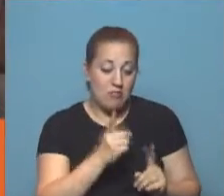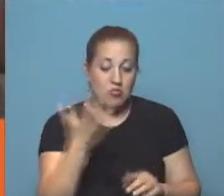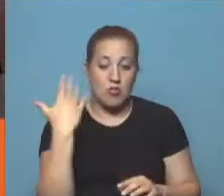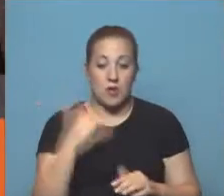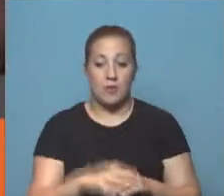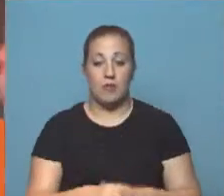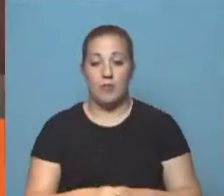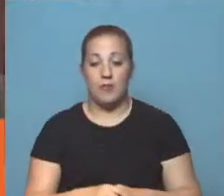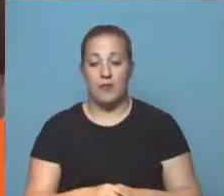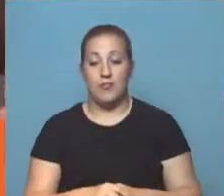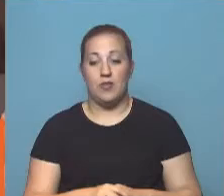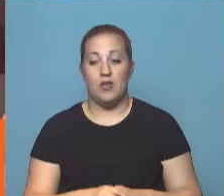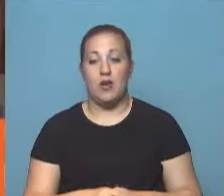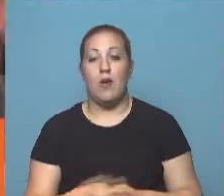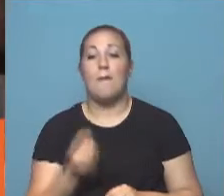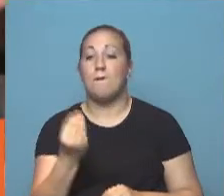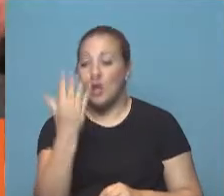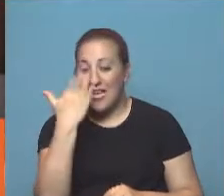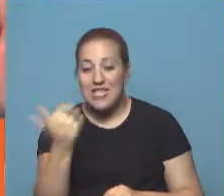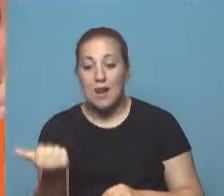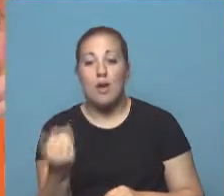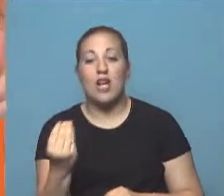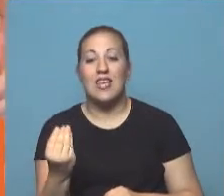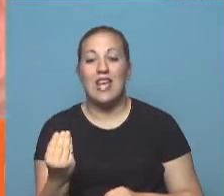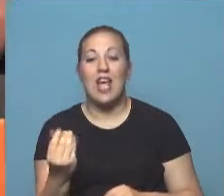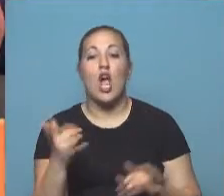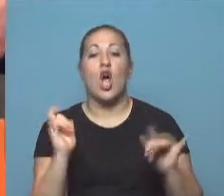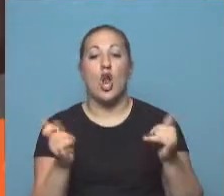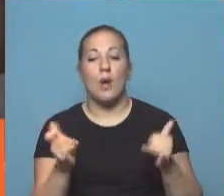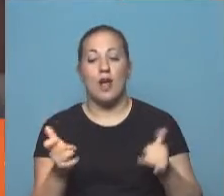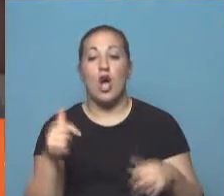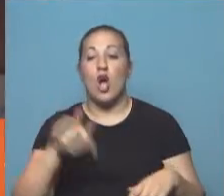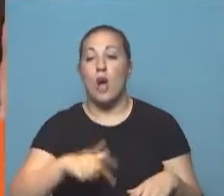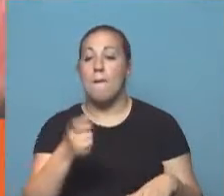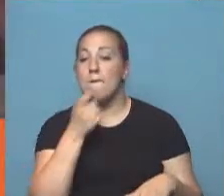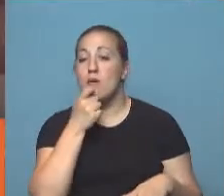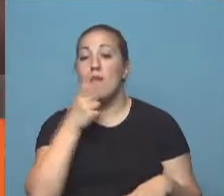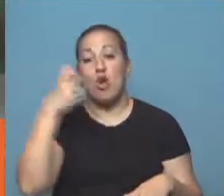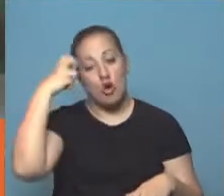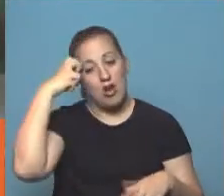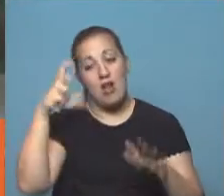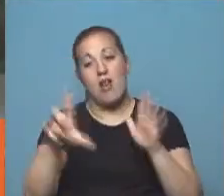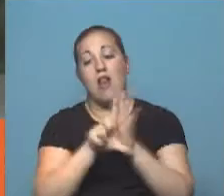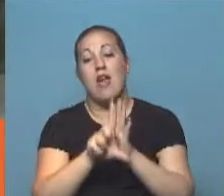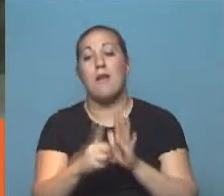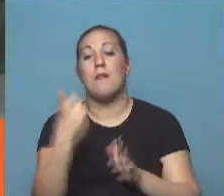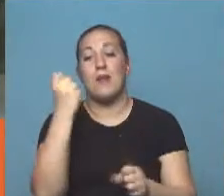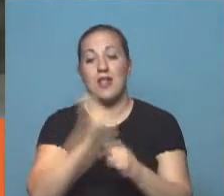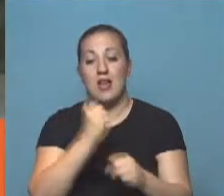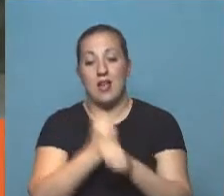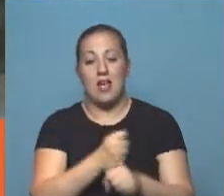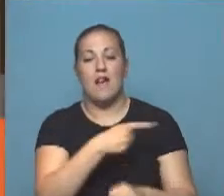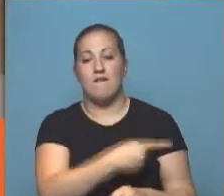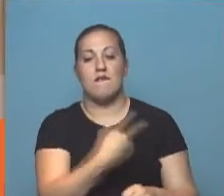debatiendo. El motivo que nos convocaba acá era ¿qué hacemos con los jóvenes? Y hoy, por ejemplo, en el Congreso hay una ley de primer empleo que Leandro va a